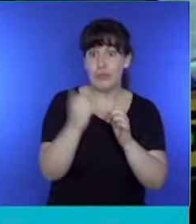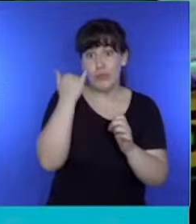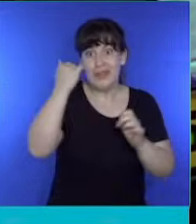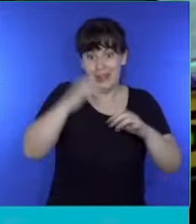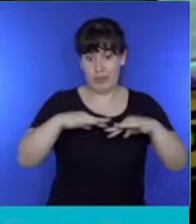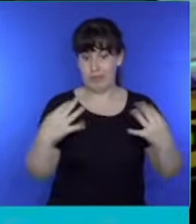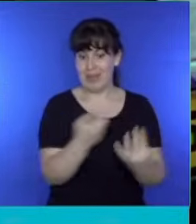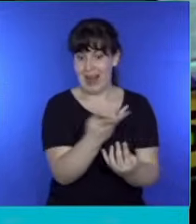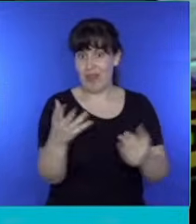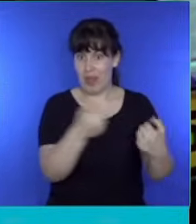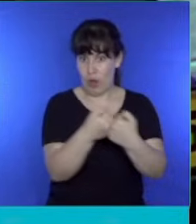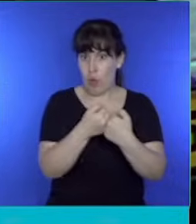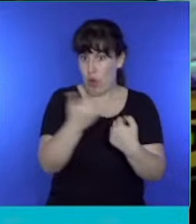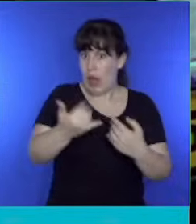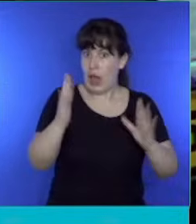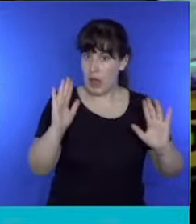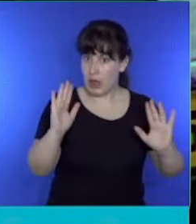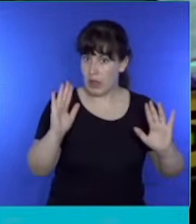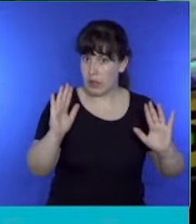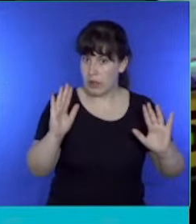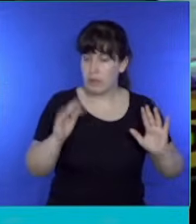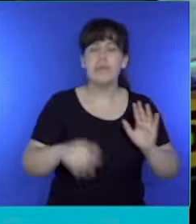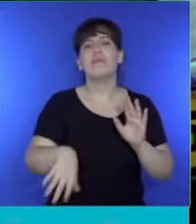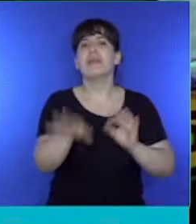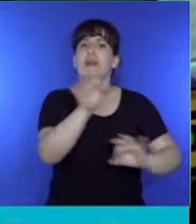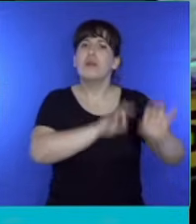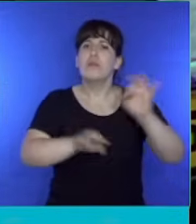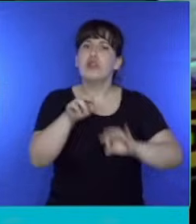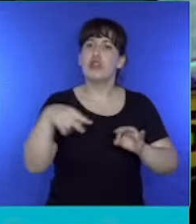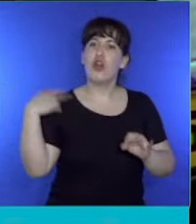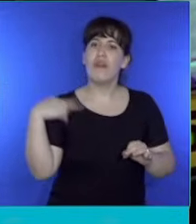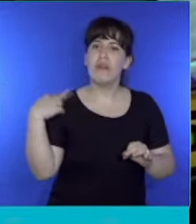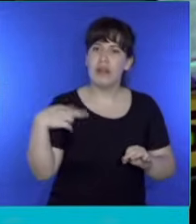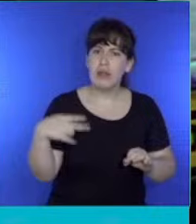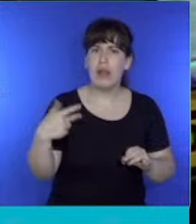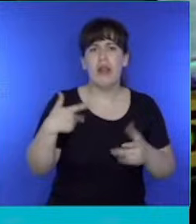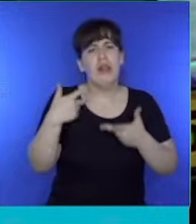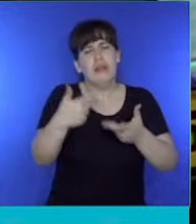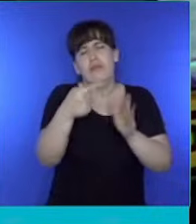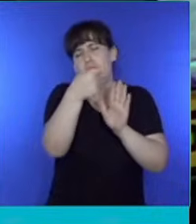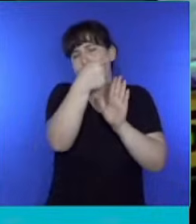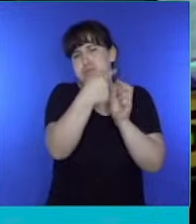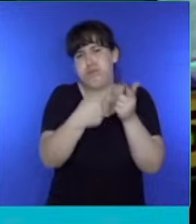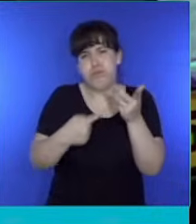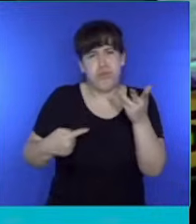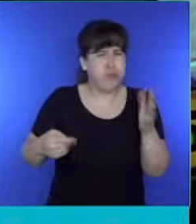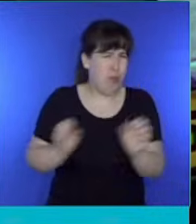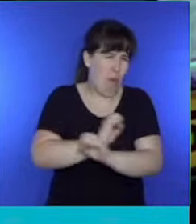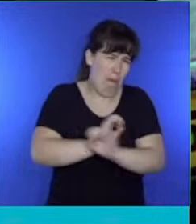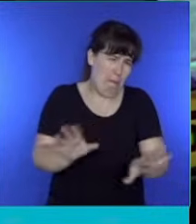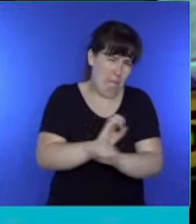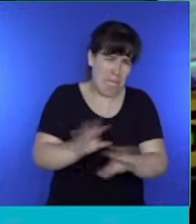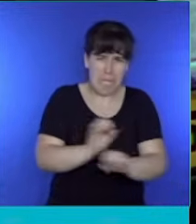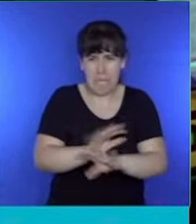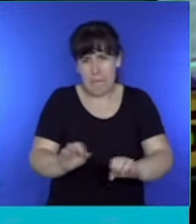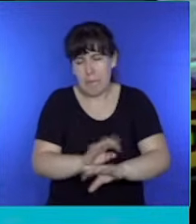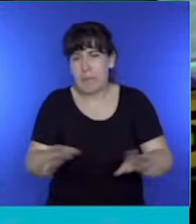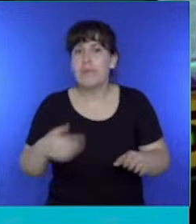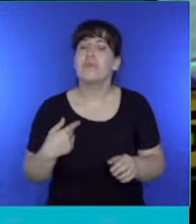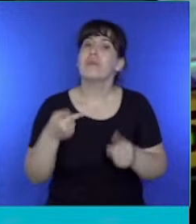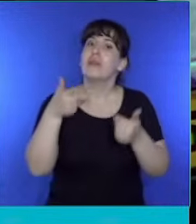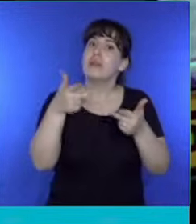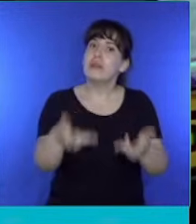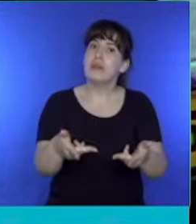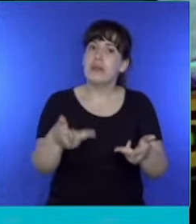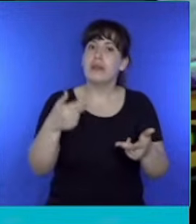quórum. Ese proyecto de Vidal establecía muchísimas cosas gravísimas. Entre ellos